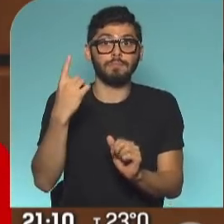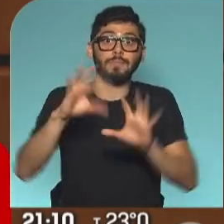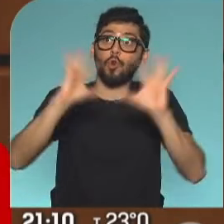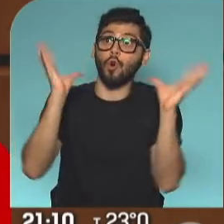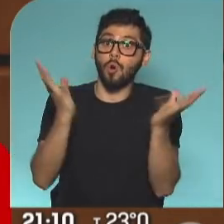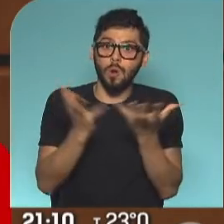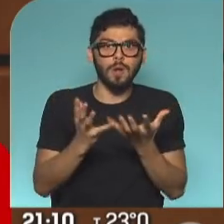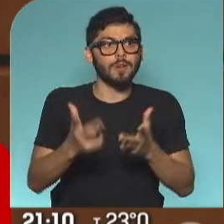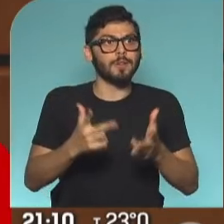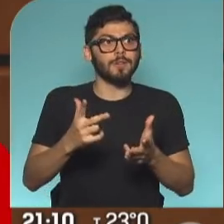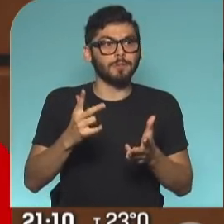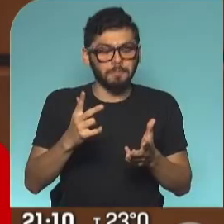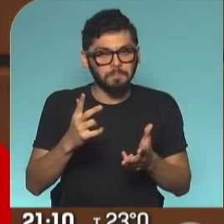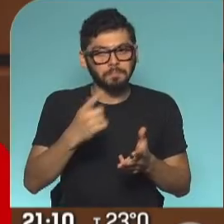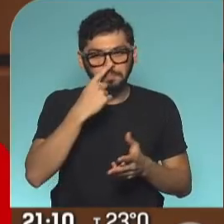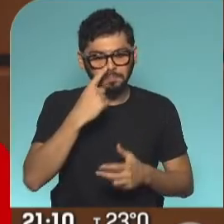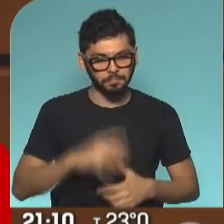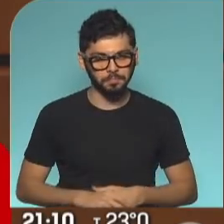Me preguntaba